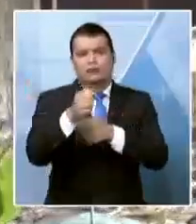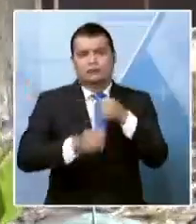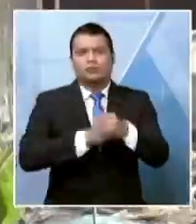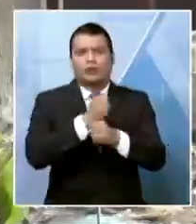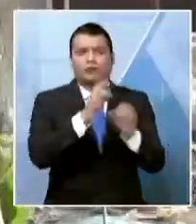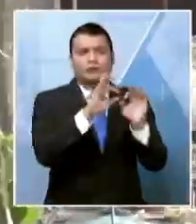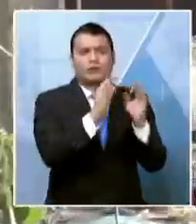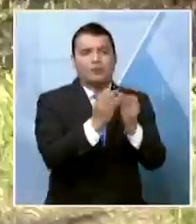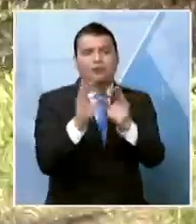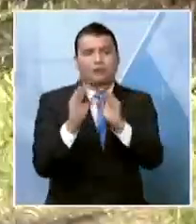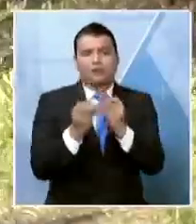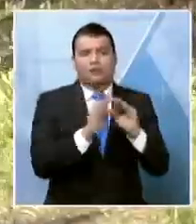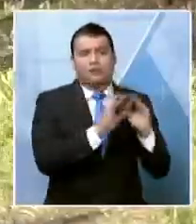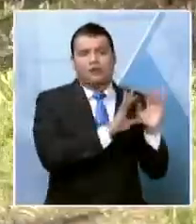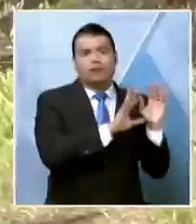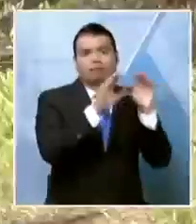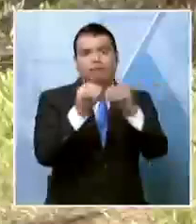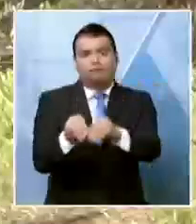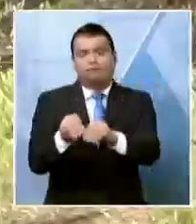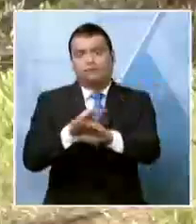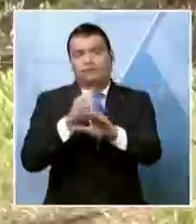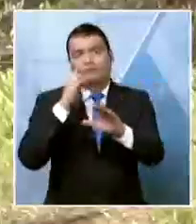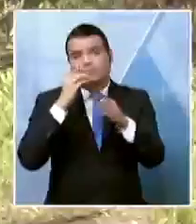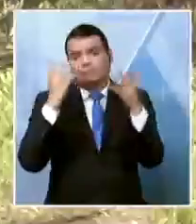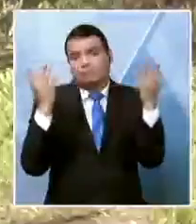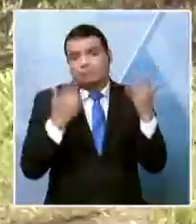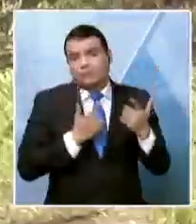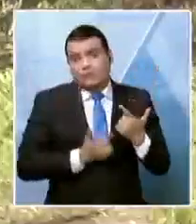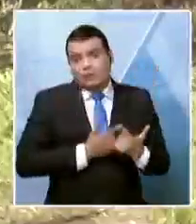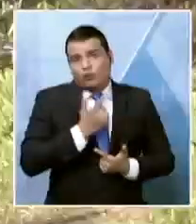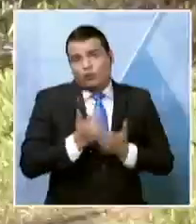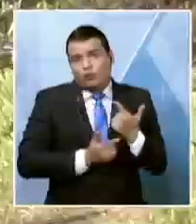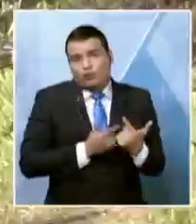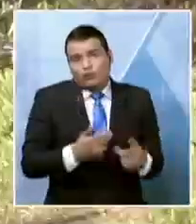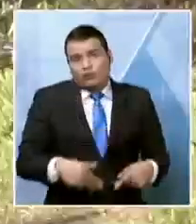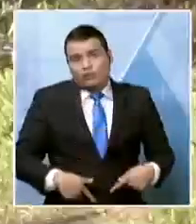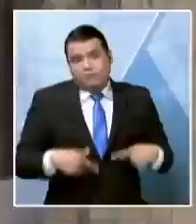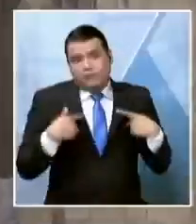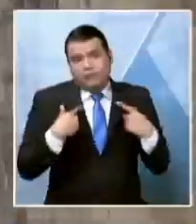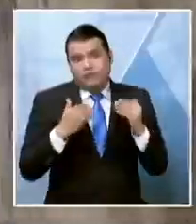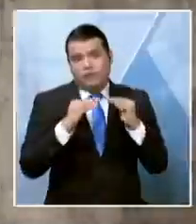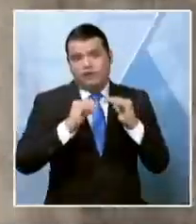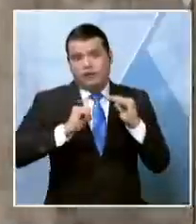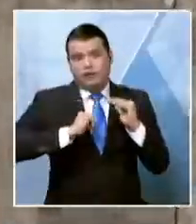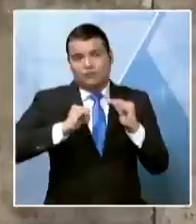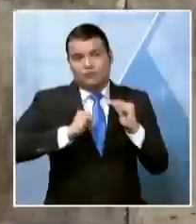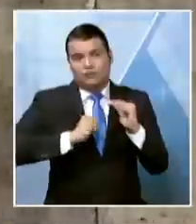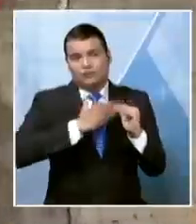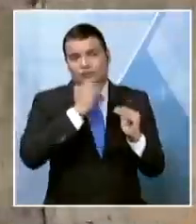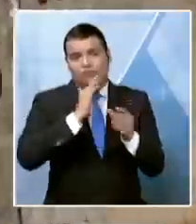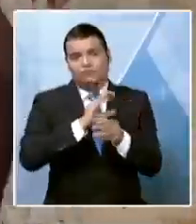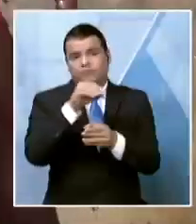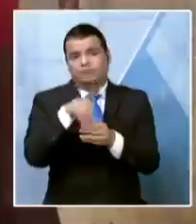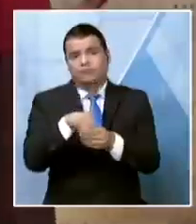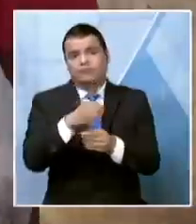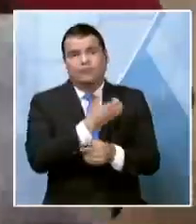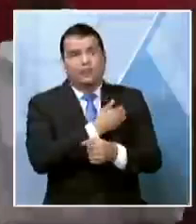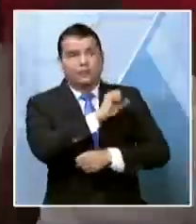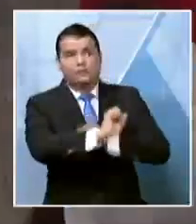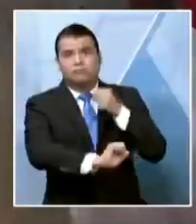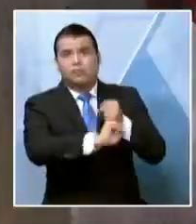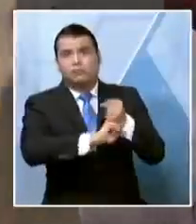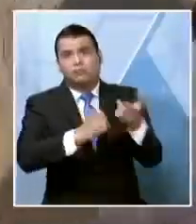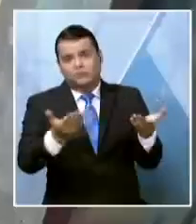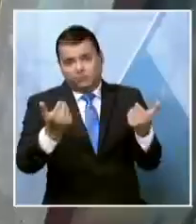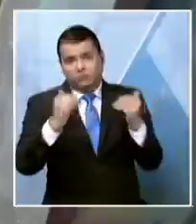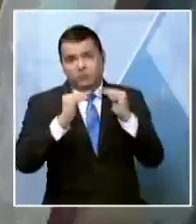familias. La necesidad es la bandera de lucha. Dicen que están ocupando estos predios porque no tienen dónde vivir. Piden ayuda a la administración municipal